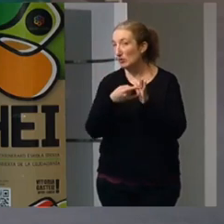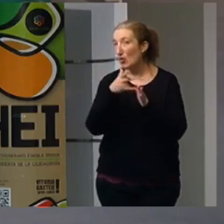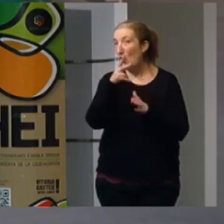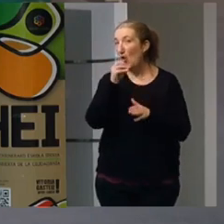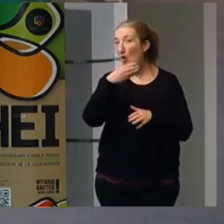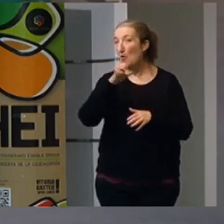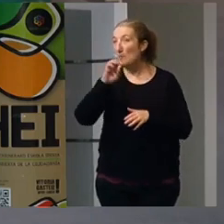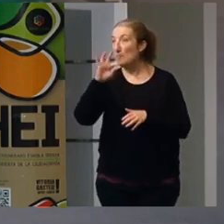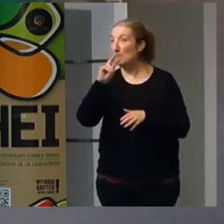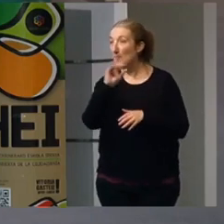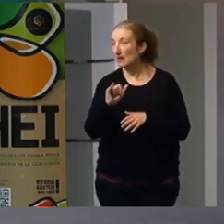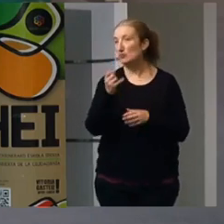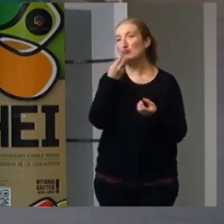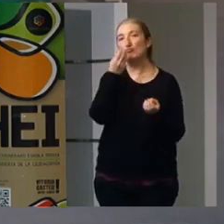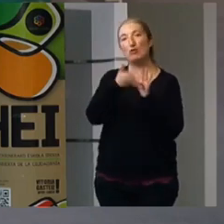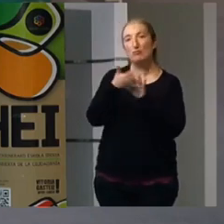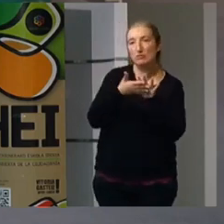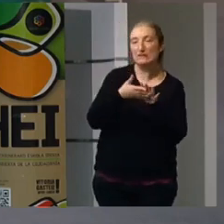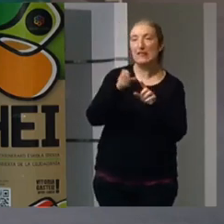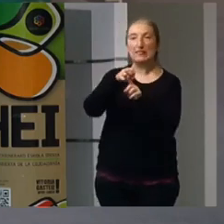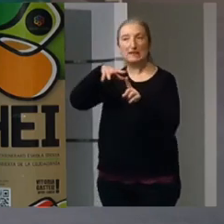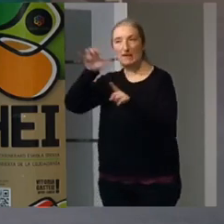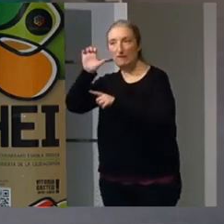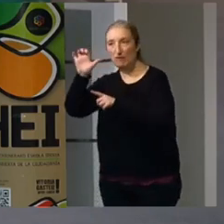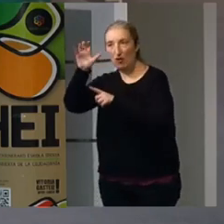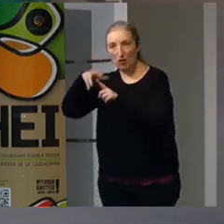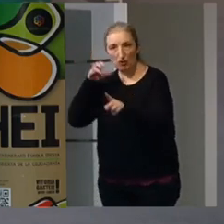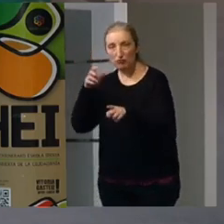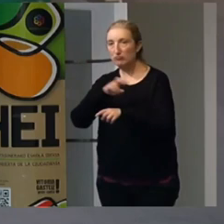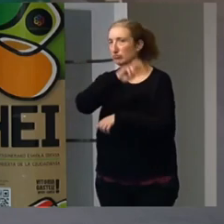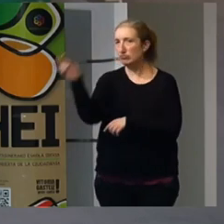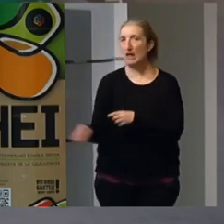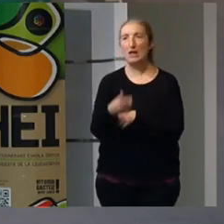Betus, de poder comunicarlo mejor, Cineforum, con la consagración de la